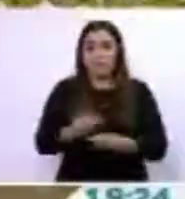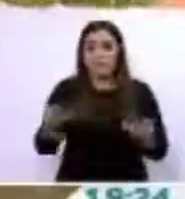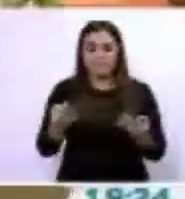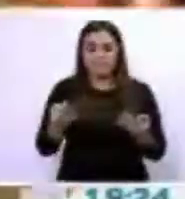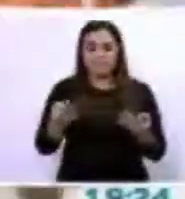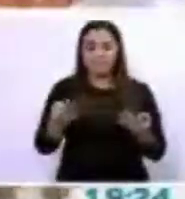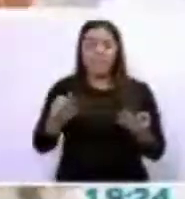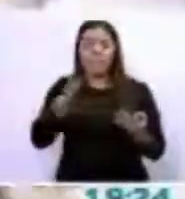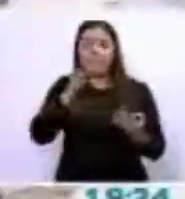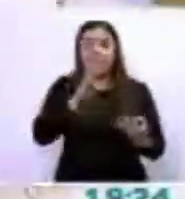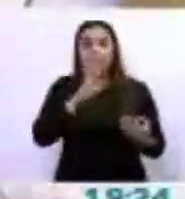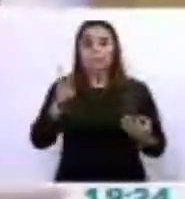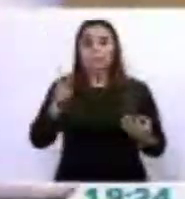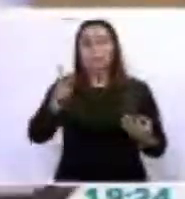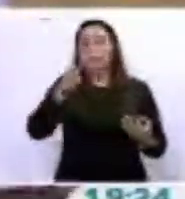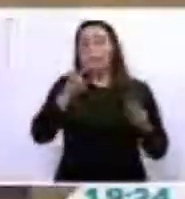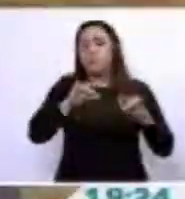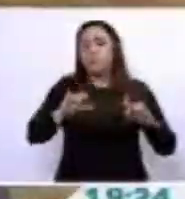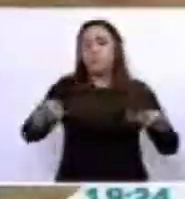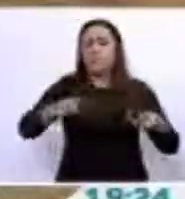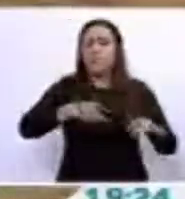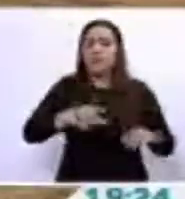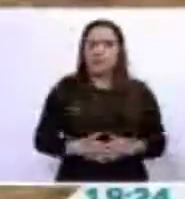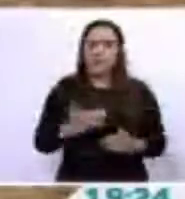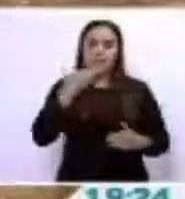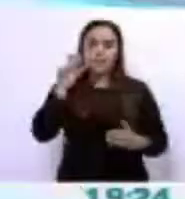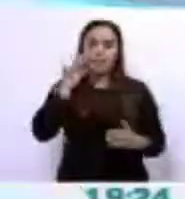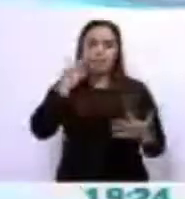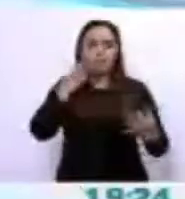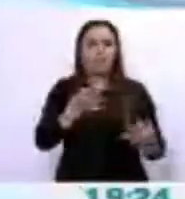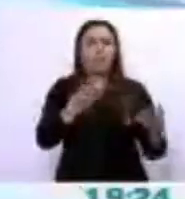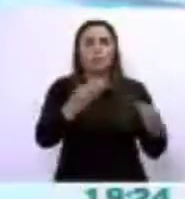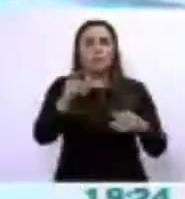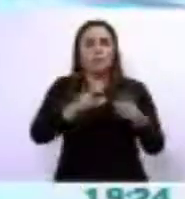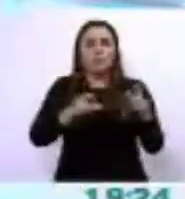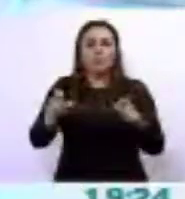fragancia que desprenden estas flores blancas. Gracias, Manu. Seguro que muchos espectadores ahora mismo estáis...